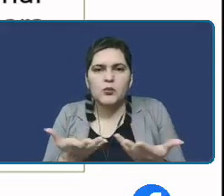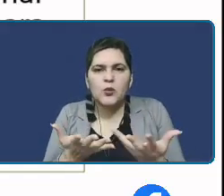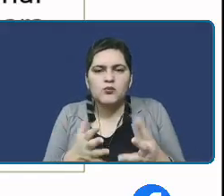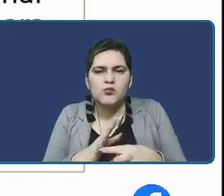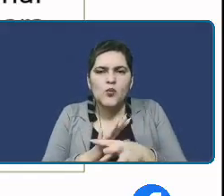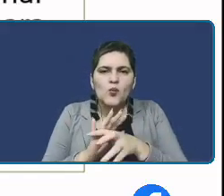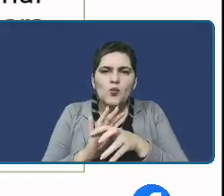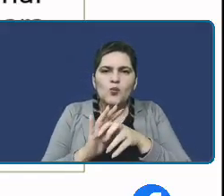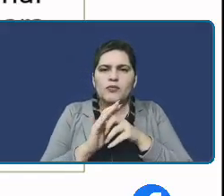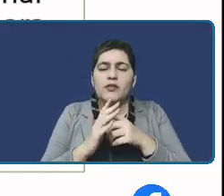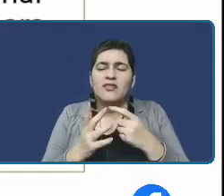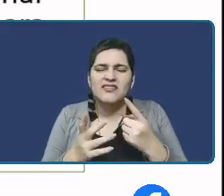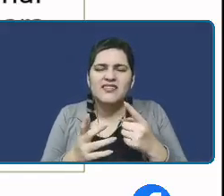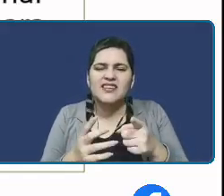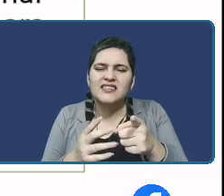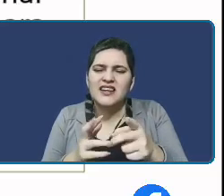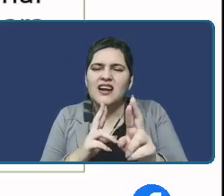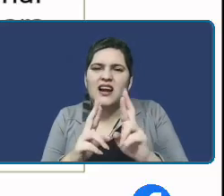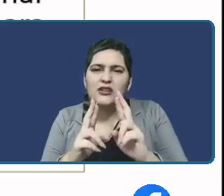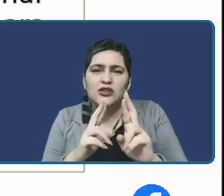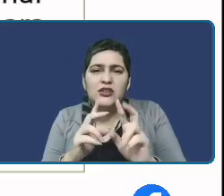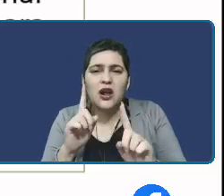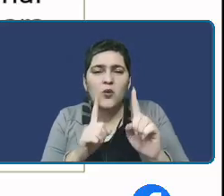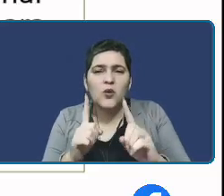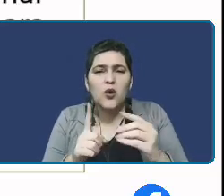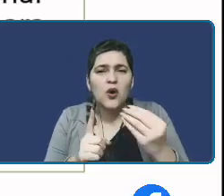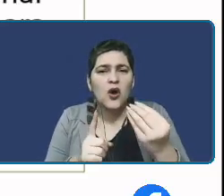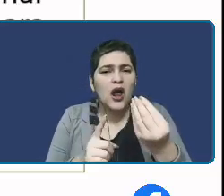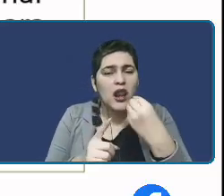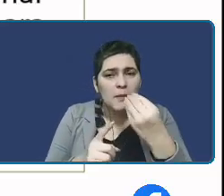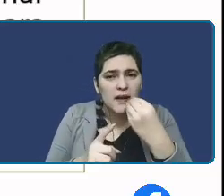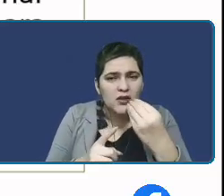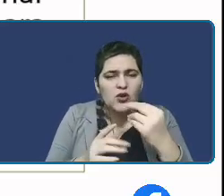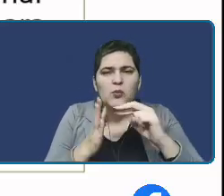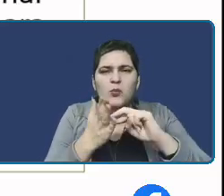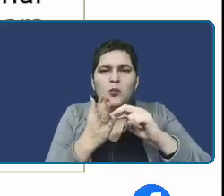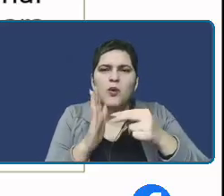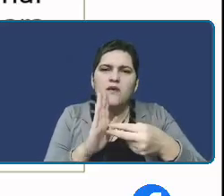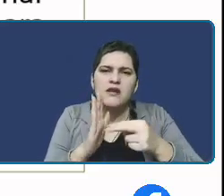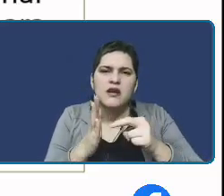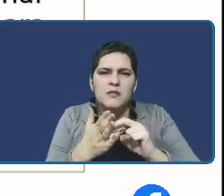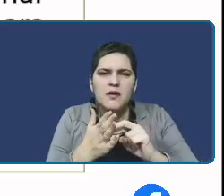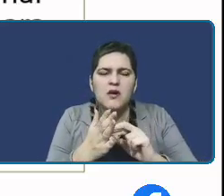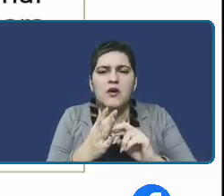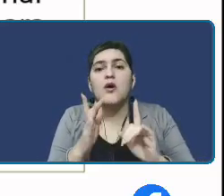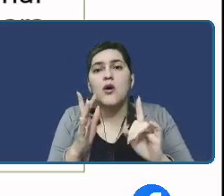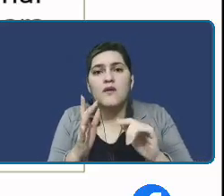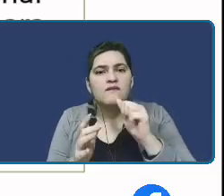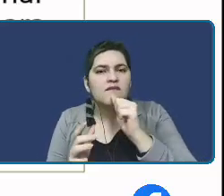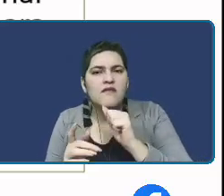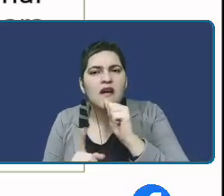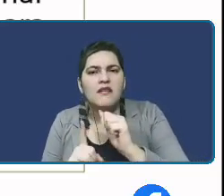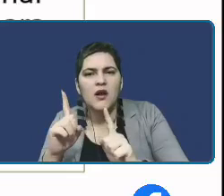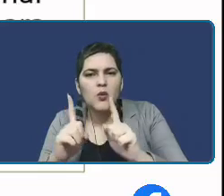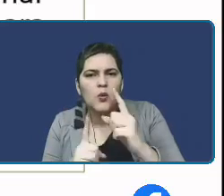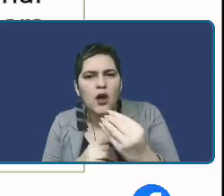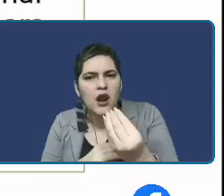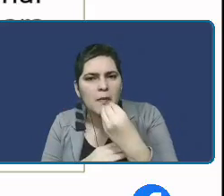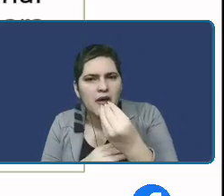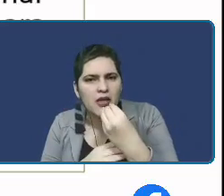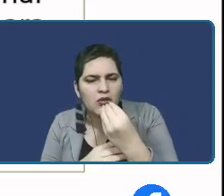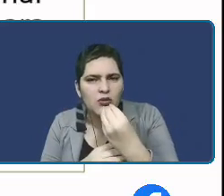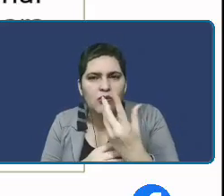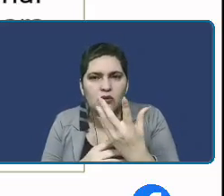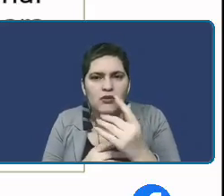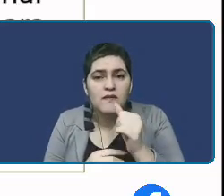hace mucho tiempo que si estos alimentos me producen algún problema o que si es por falta de algunos alimentos que yo voy a tener algunos